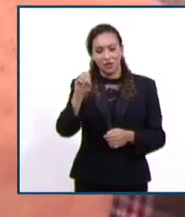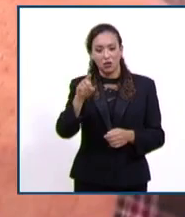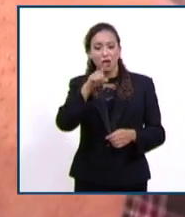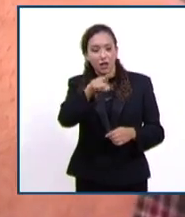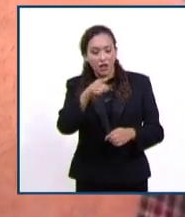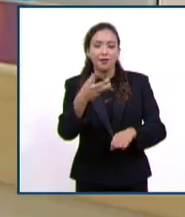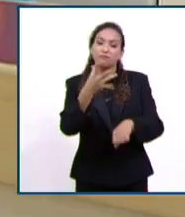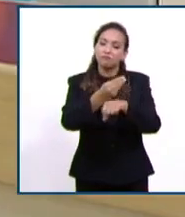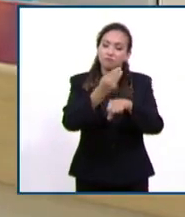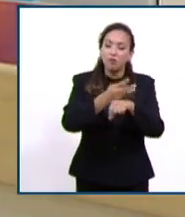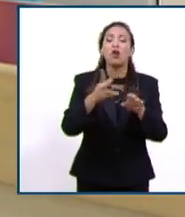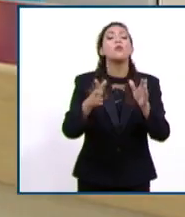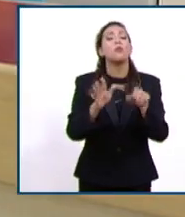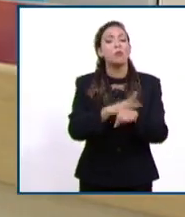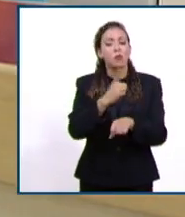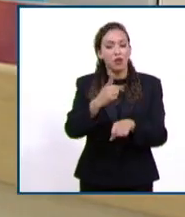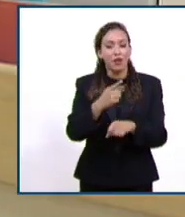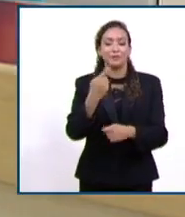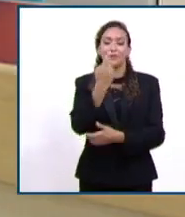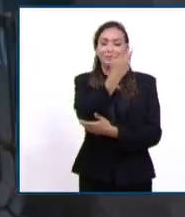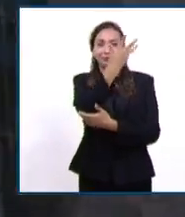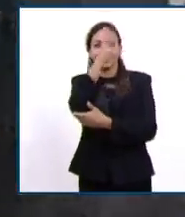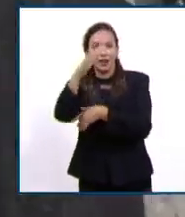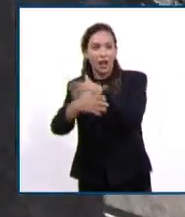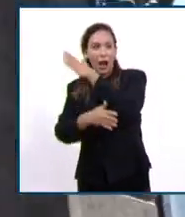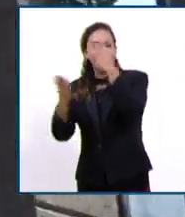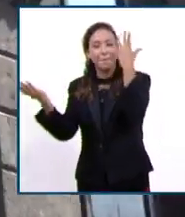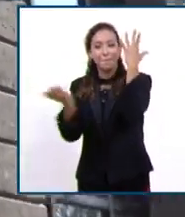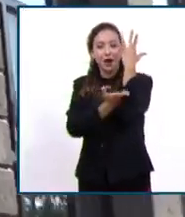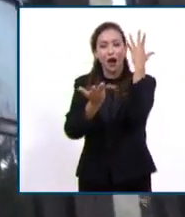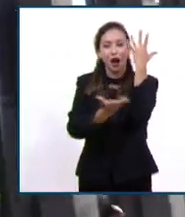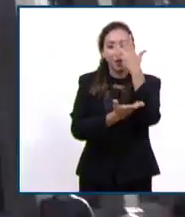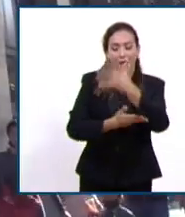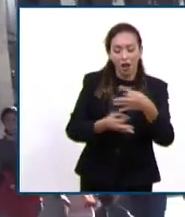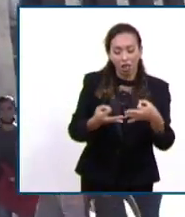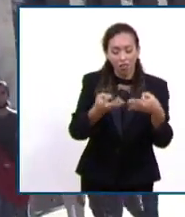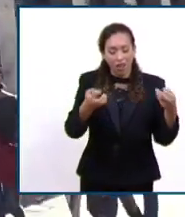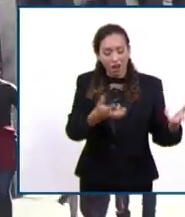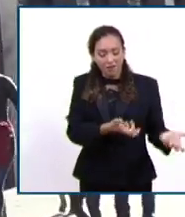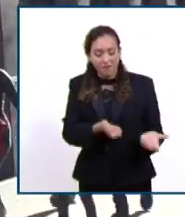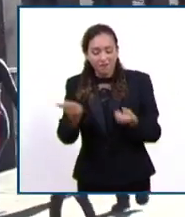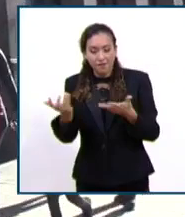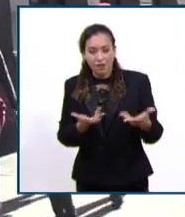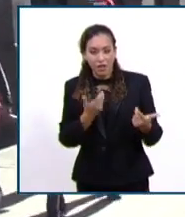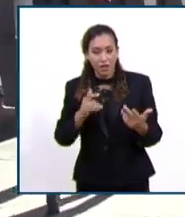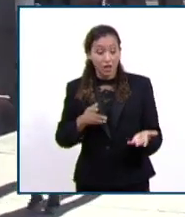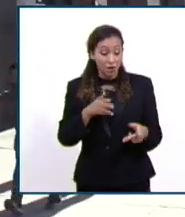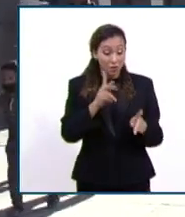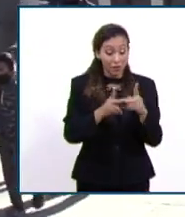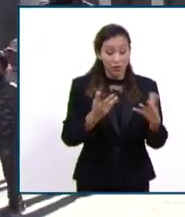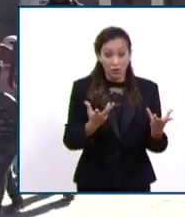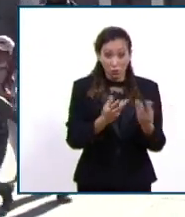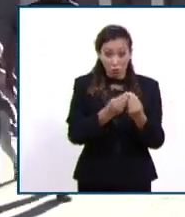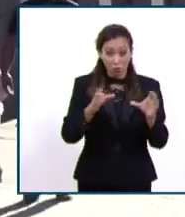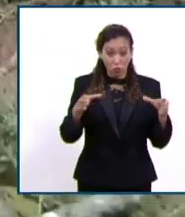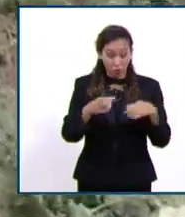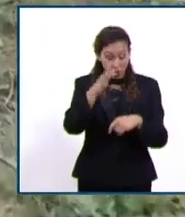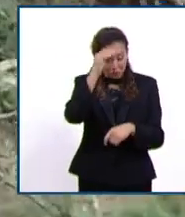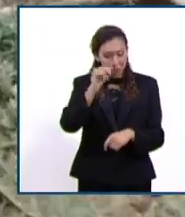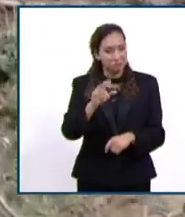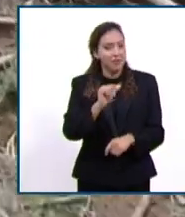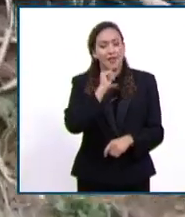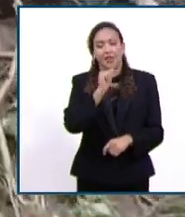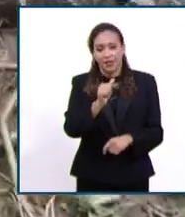comunidad indígena por la tala de árboles y explotación de bancos de arena sin consulta previa a dicha comunidad.